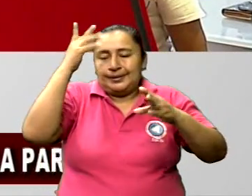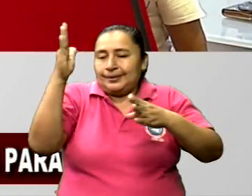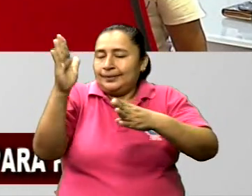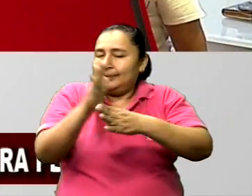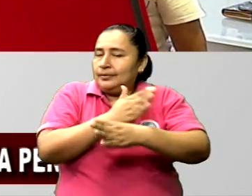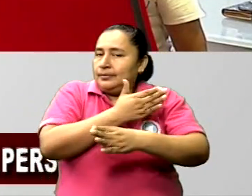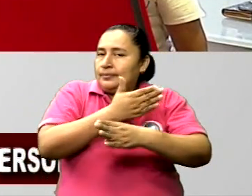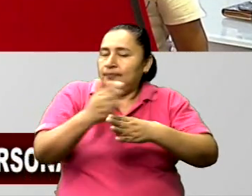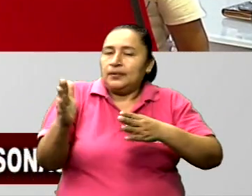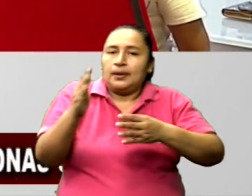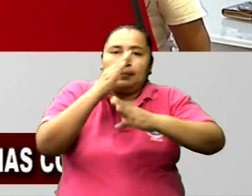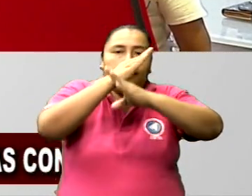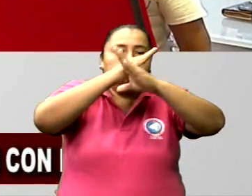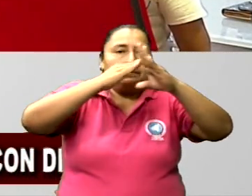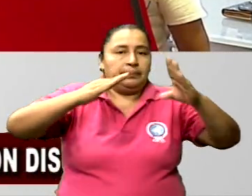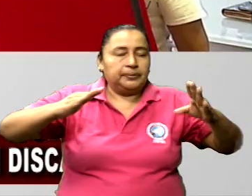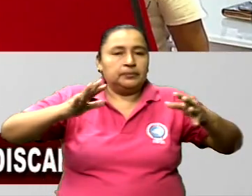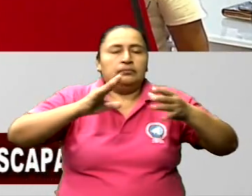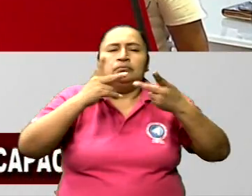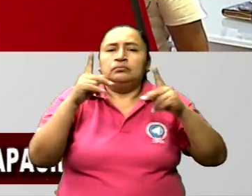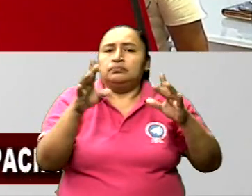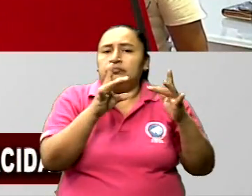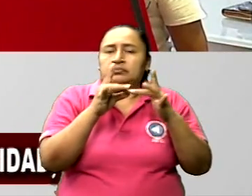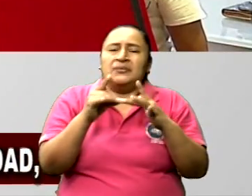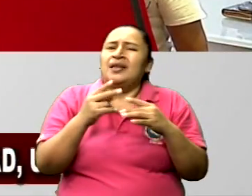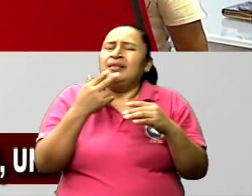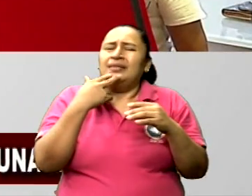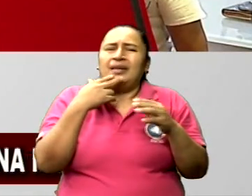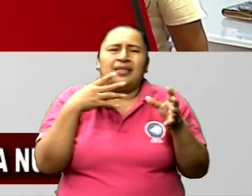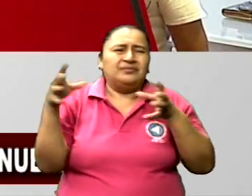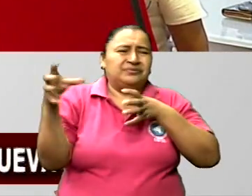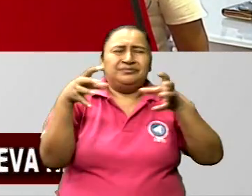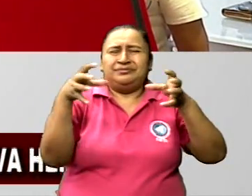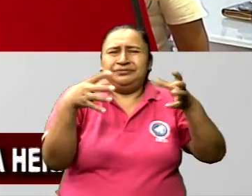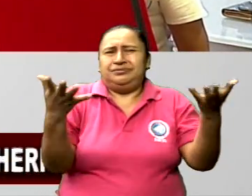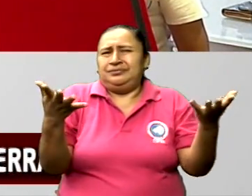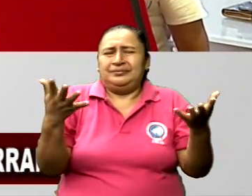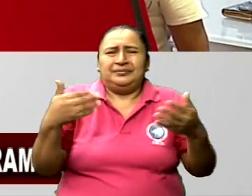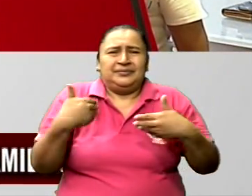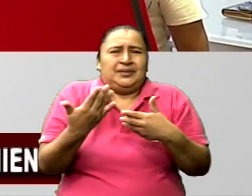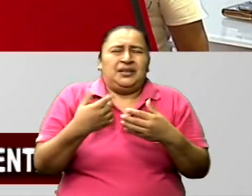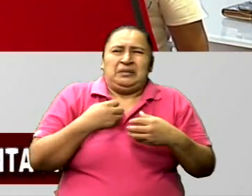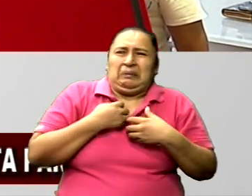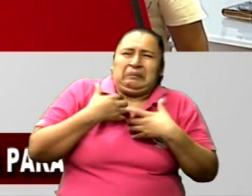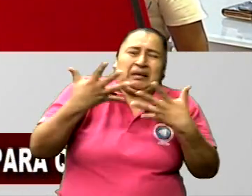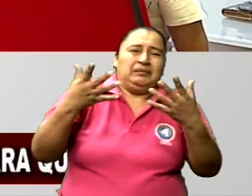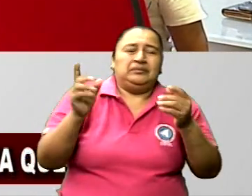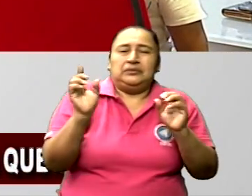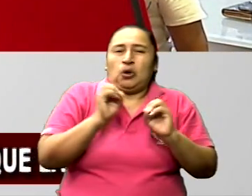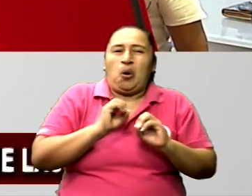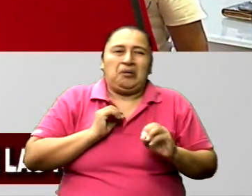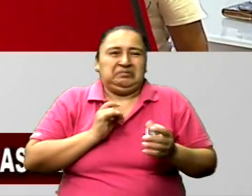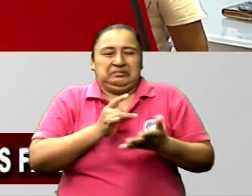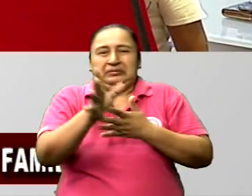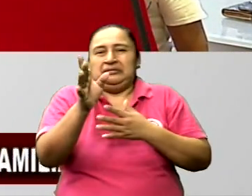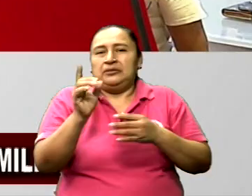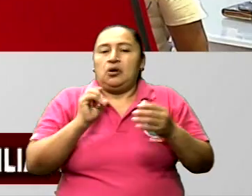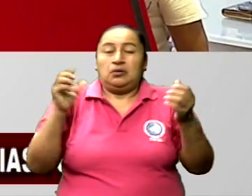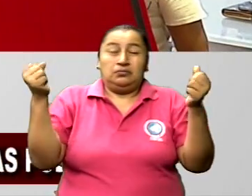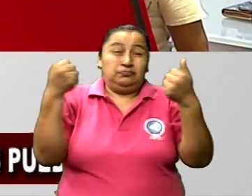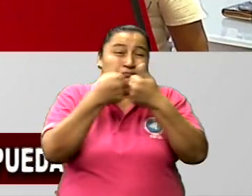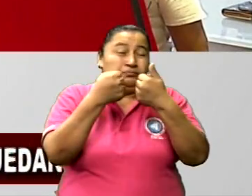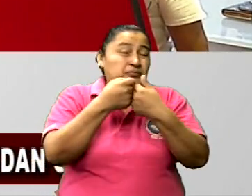diferente, en armonía y sobre todo lejos de la conflictividad, del insulto, de la ofensa, de la